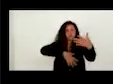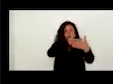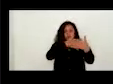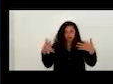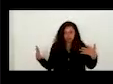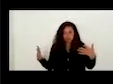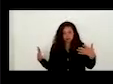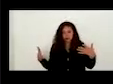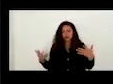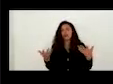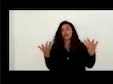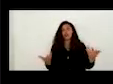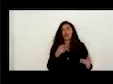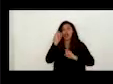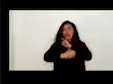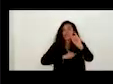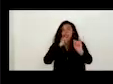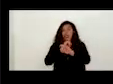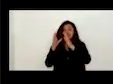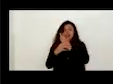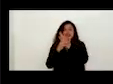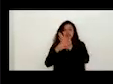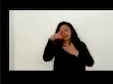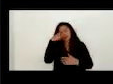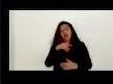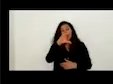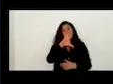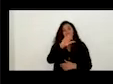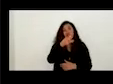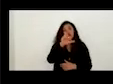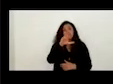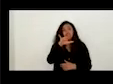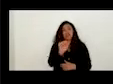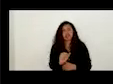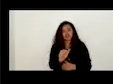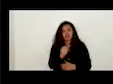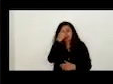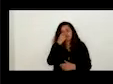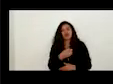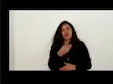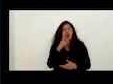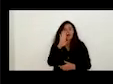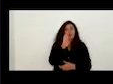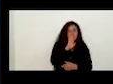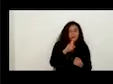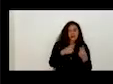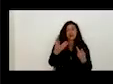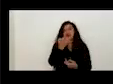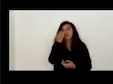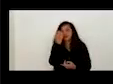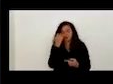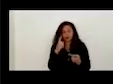están dadas a nivel internacional para cantidad de calorías para lactantes, para escolares,